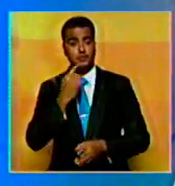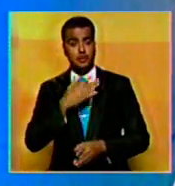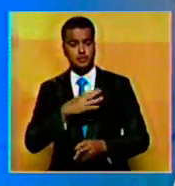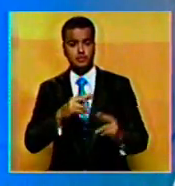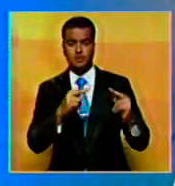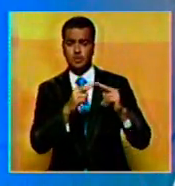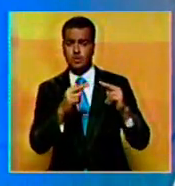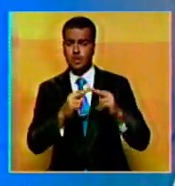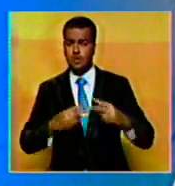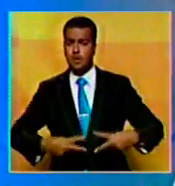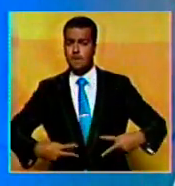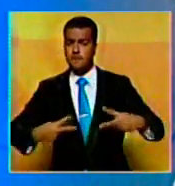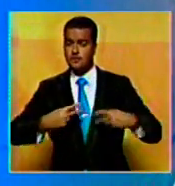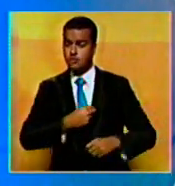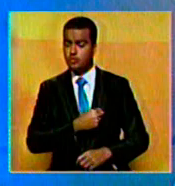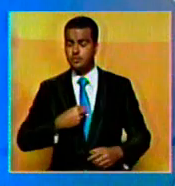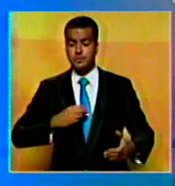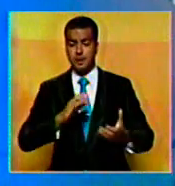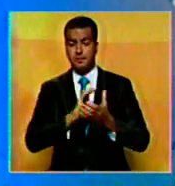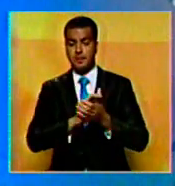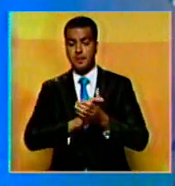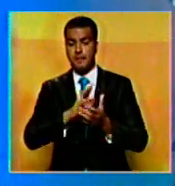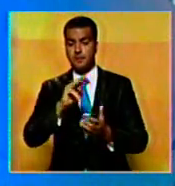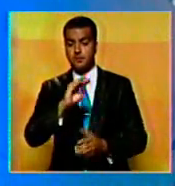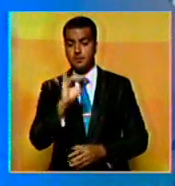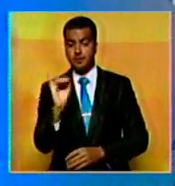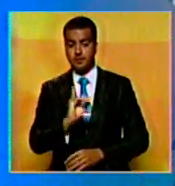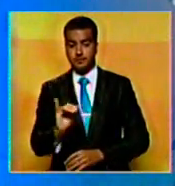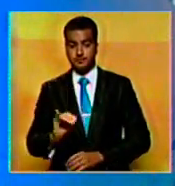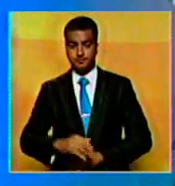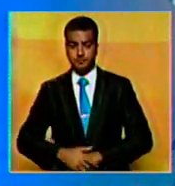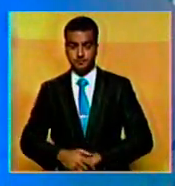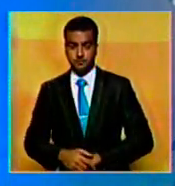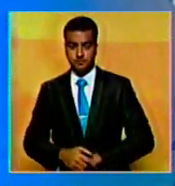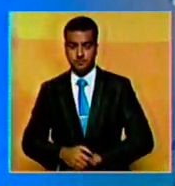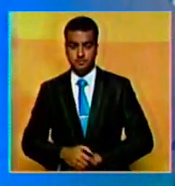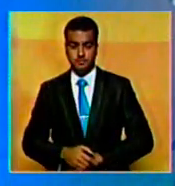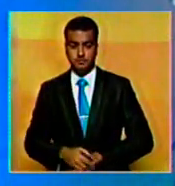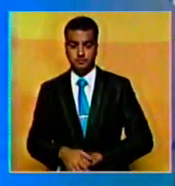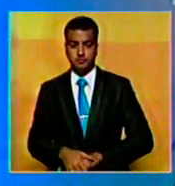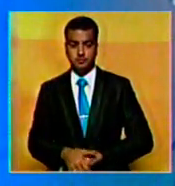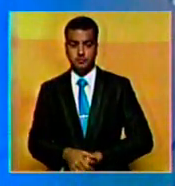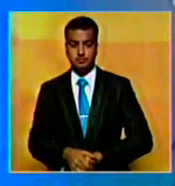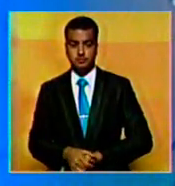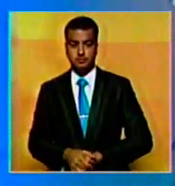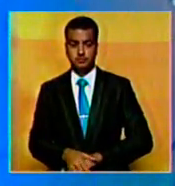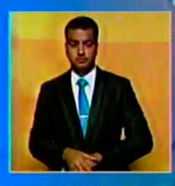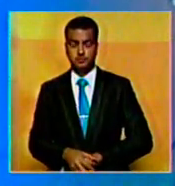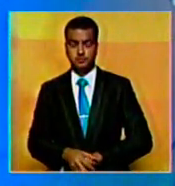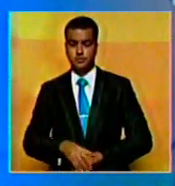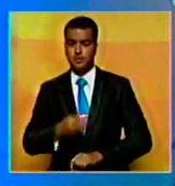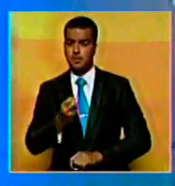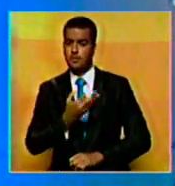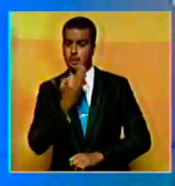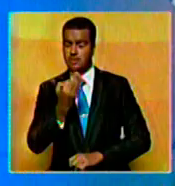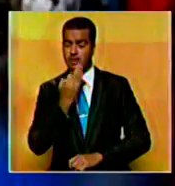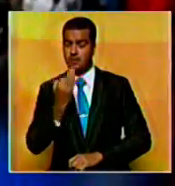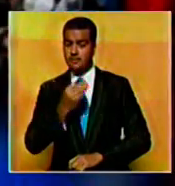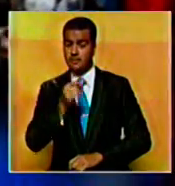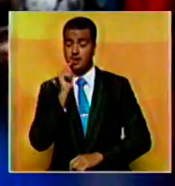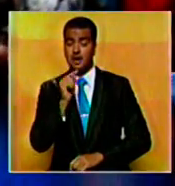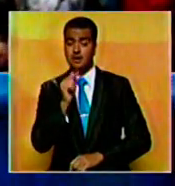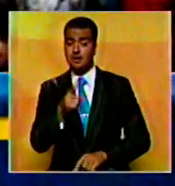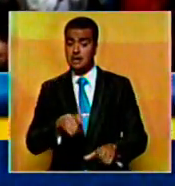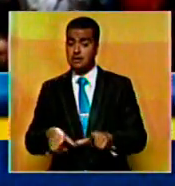un contacto en vivo y en directo con nuestra compañera Milagro Zambrano. Adelante, cuéntanos, Milagros. Sí, Eduardo, muy buenas tardes. Aquí en el Salón Protocolar